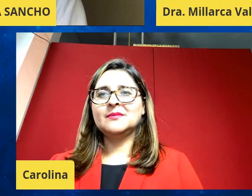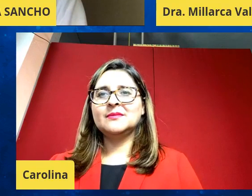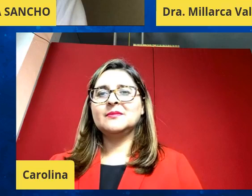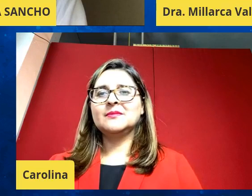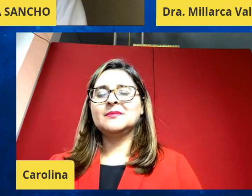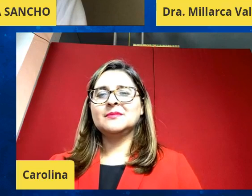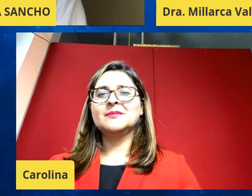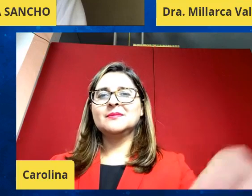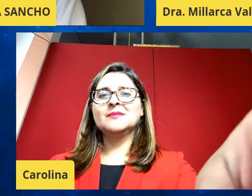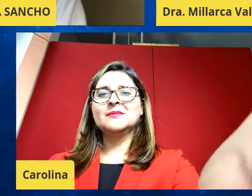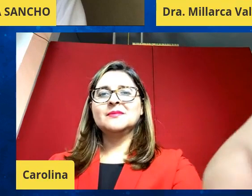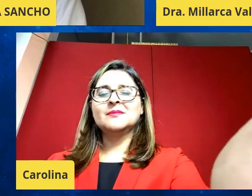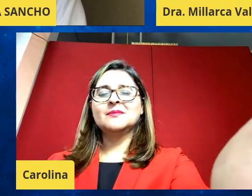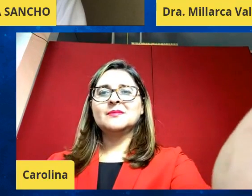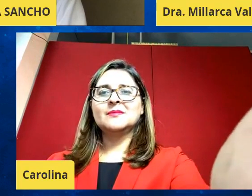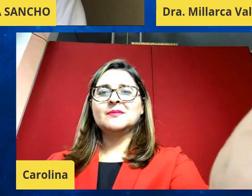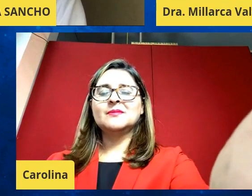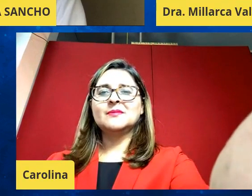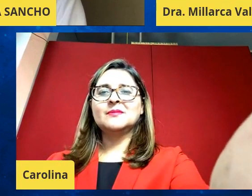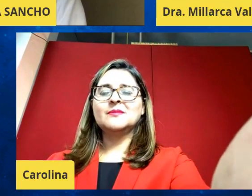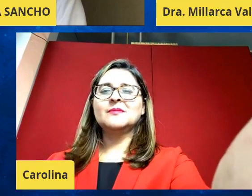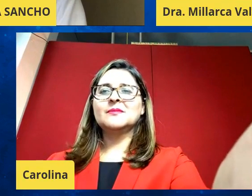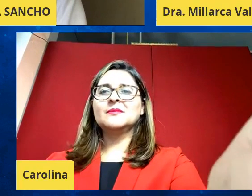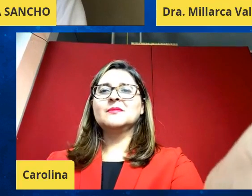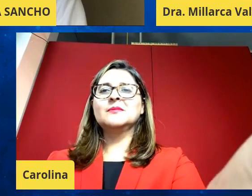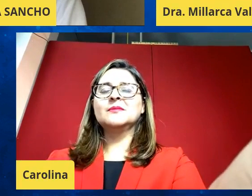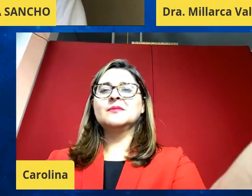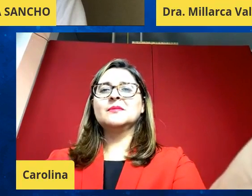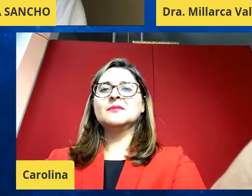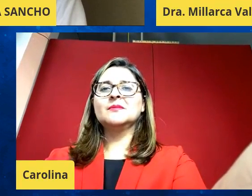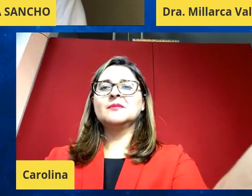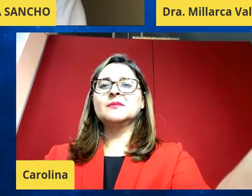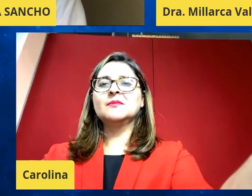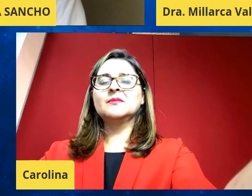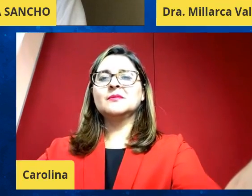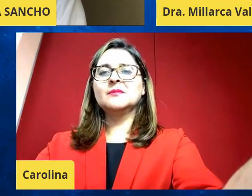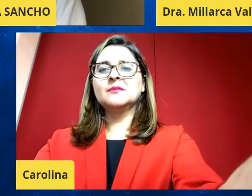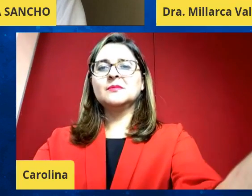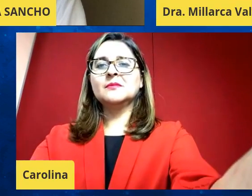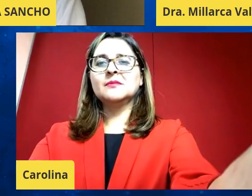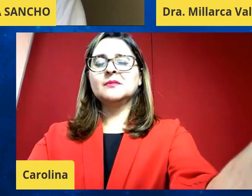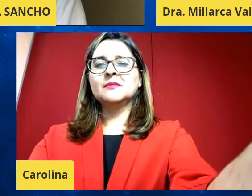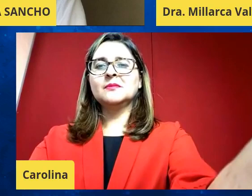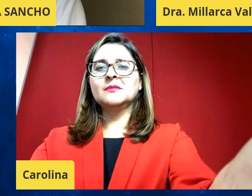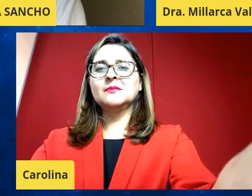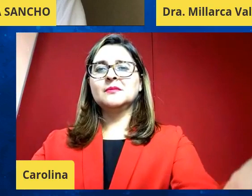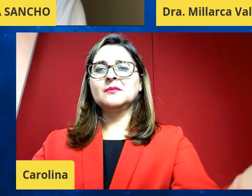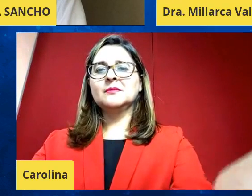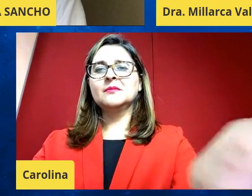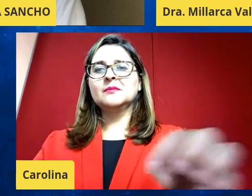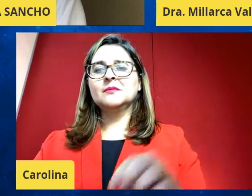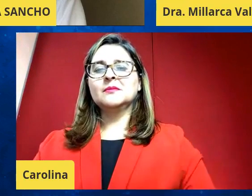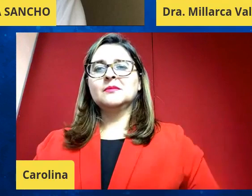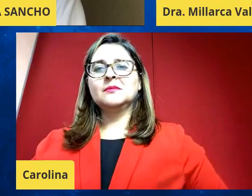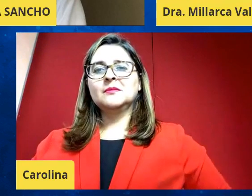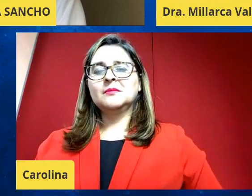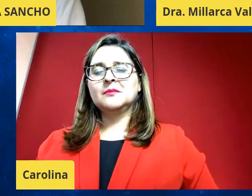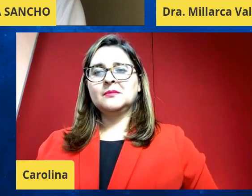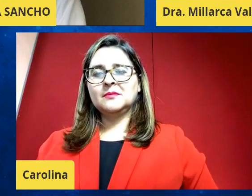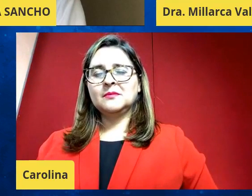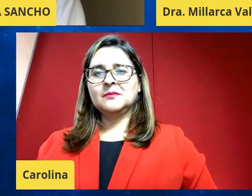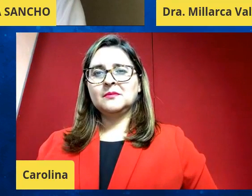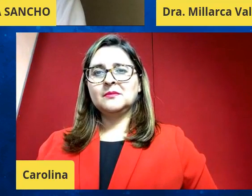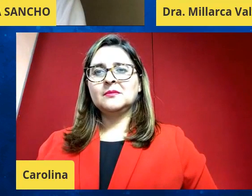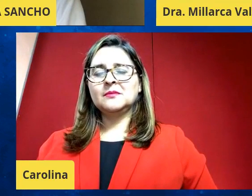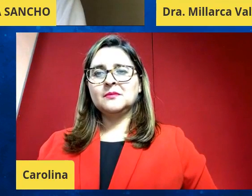hacer, cuesta bastante ser creativo. Entonces yo creo que la ciencia actual está... que le